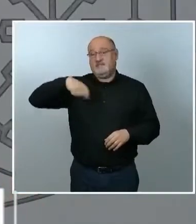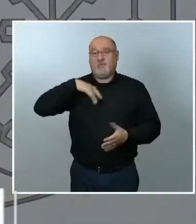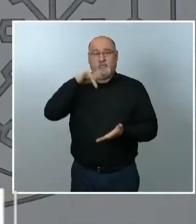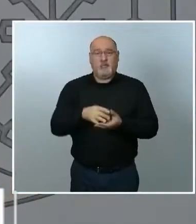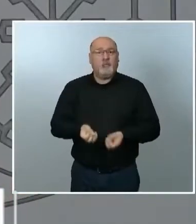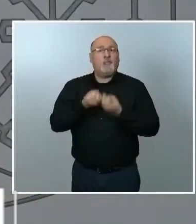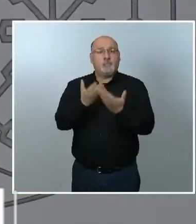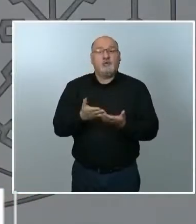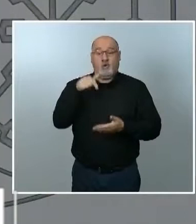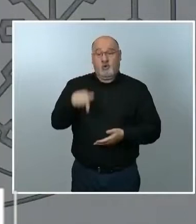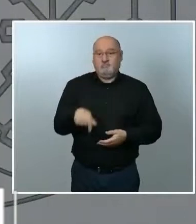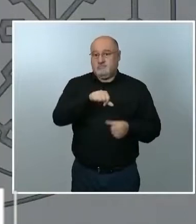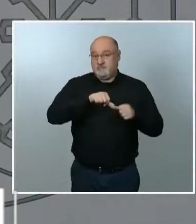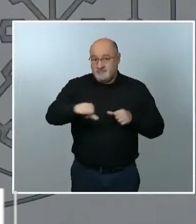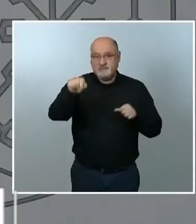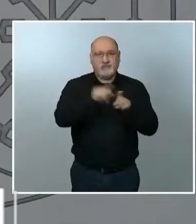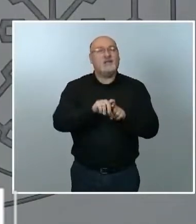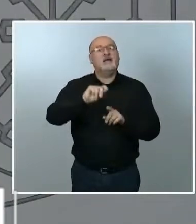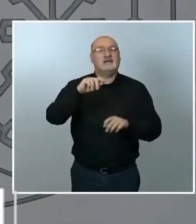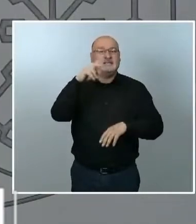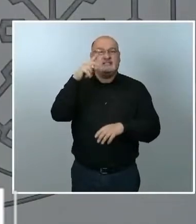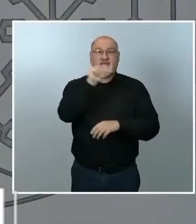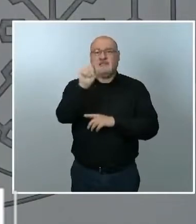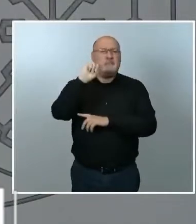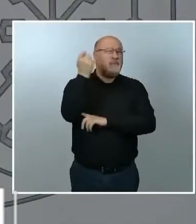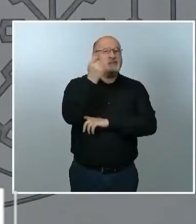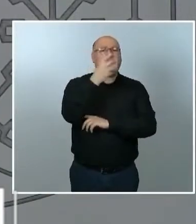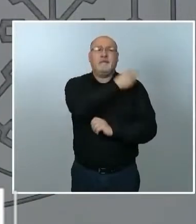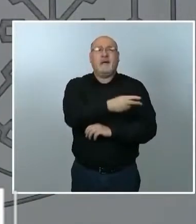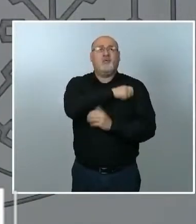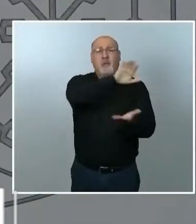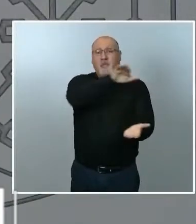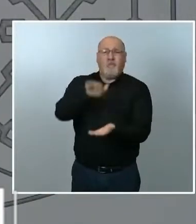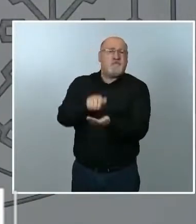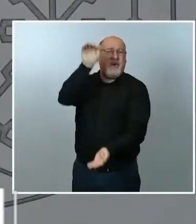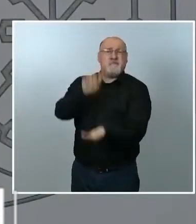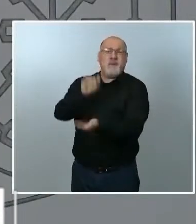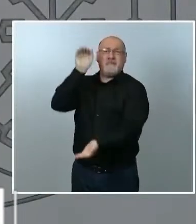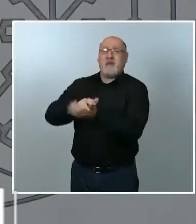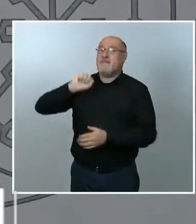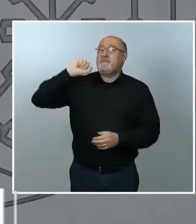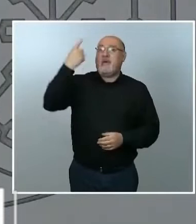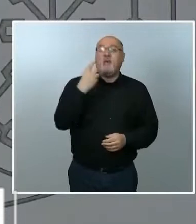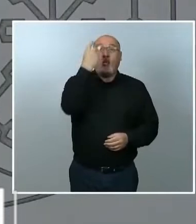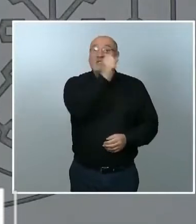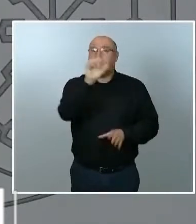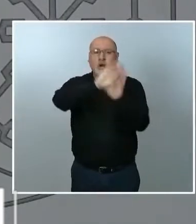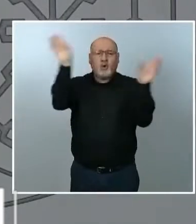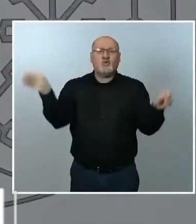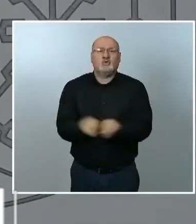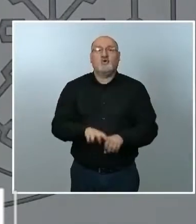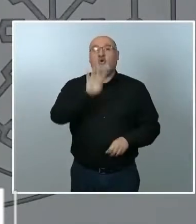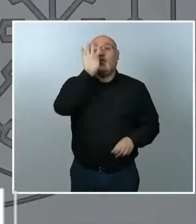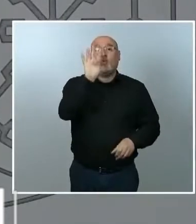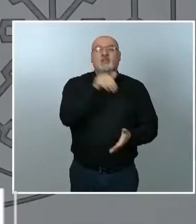Va a ser la semana récord en llegada de vacunas. Es la primera vez que en una sola semana van a llegar en torno a 4